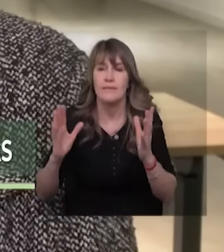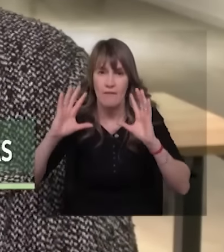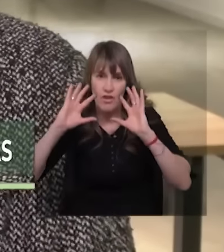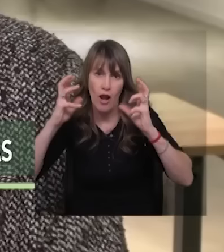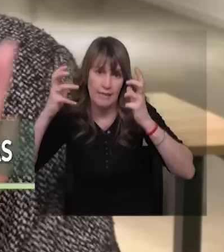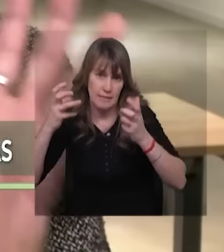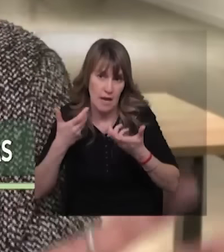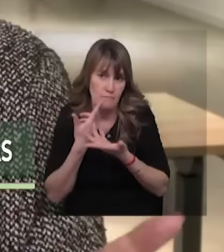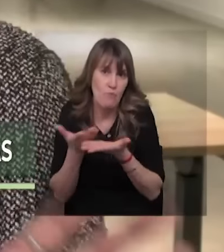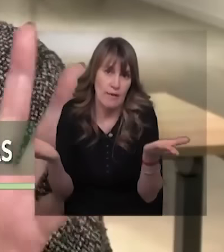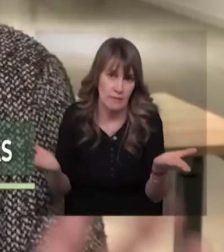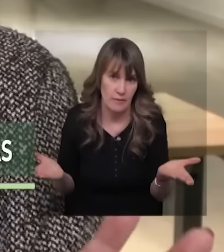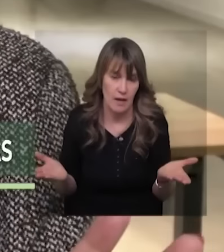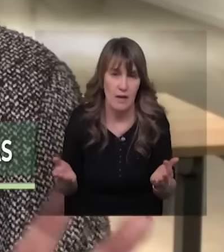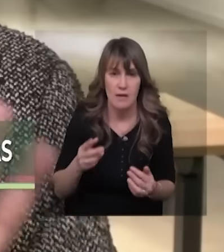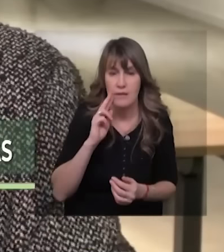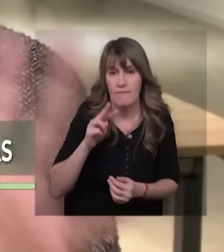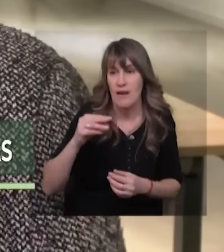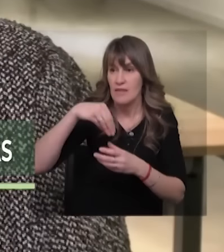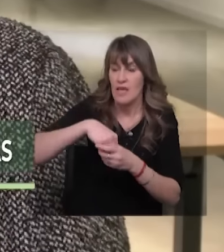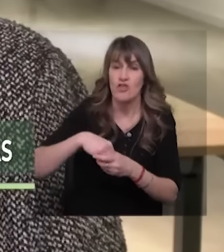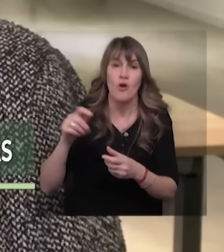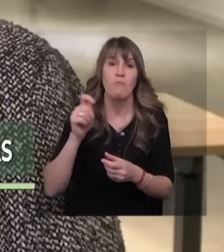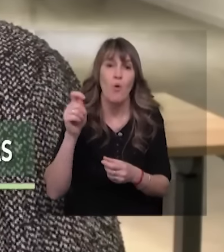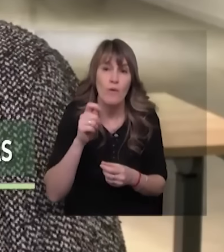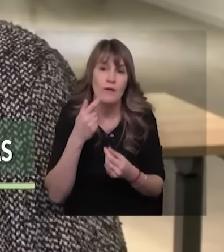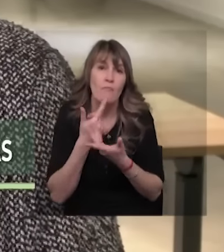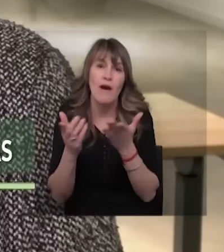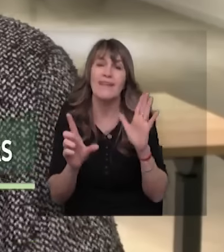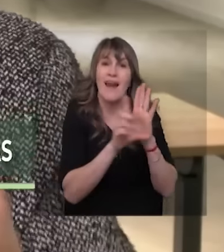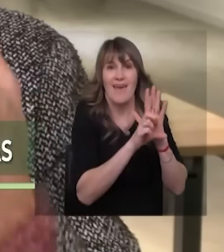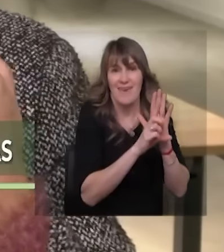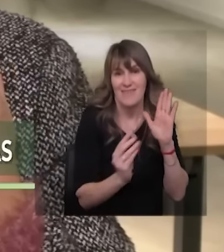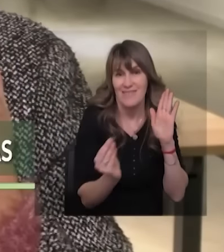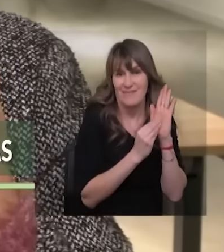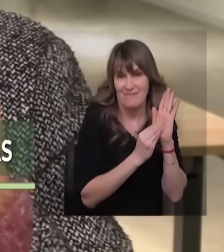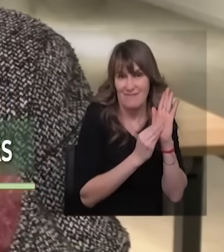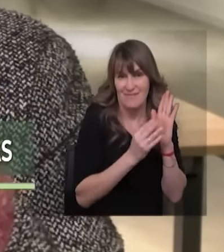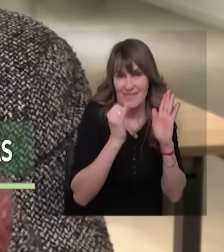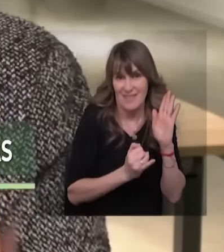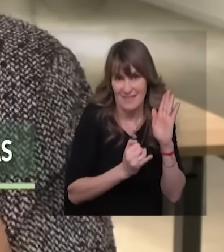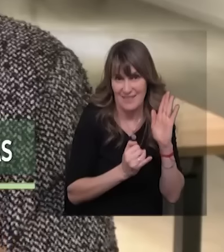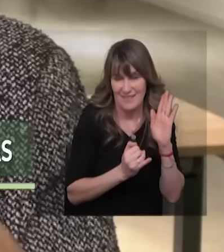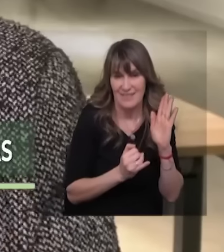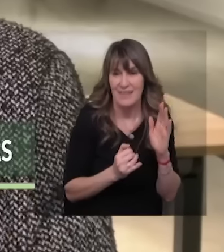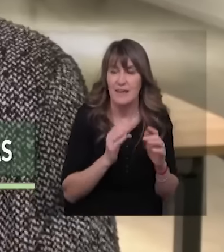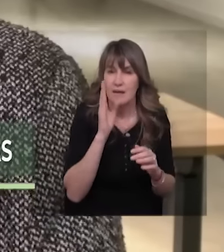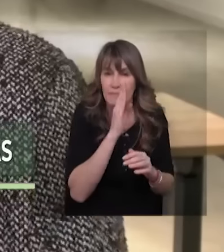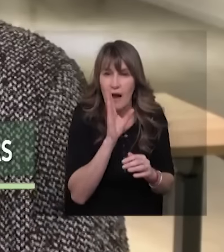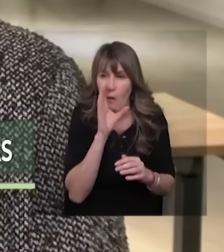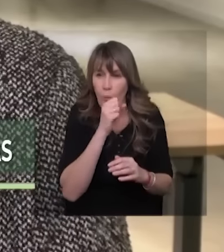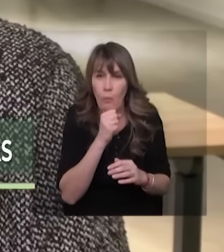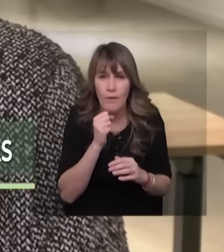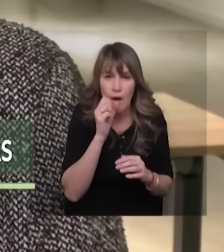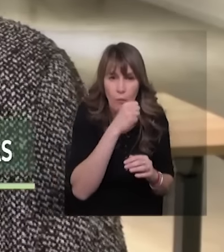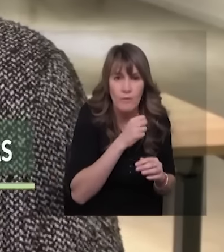y pudiéndolo público a través de una legislación o sea el ocultamiento de esta violencia